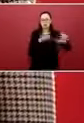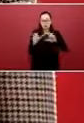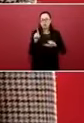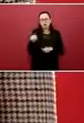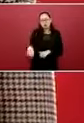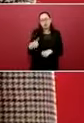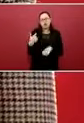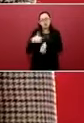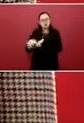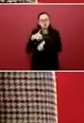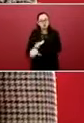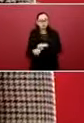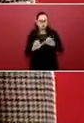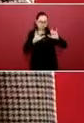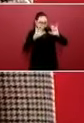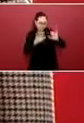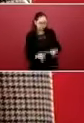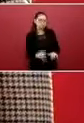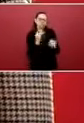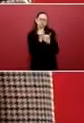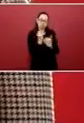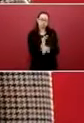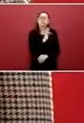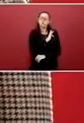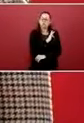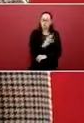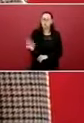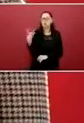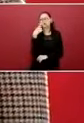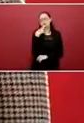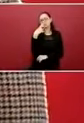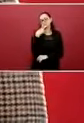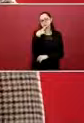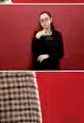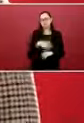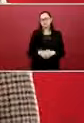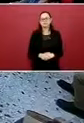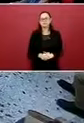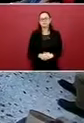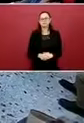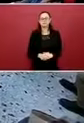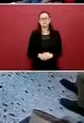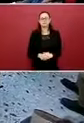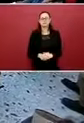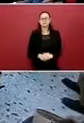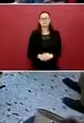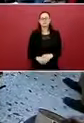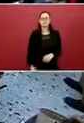ellos actualizar sus datos también a través de los sistemas informáticos.